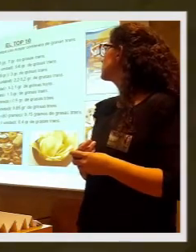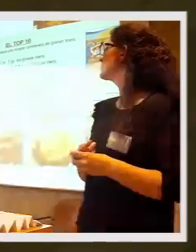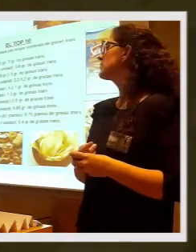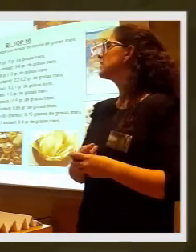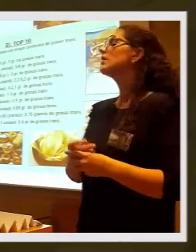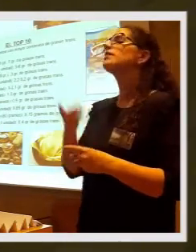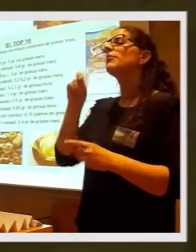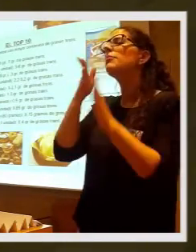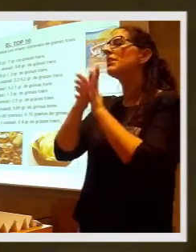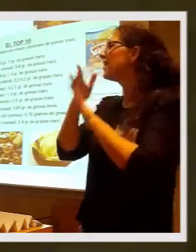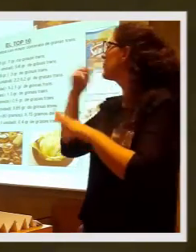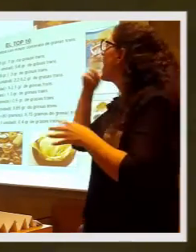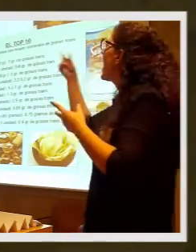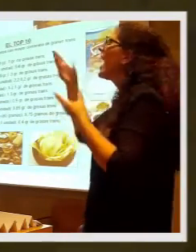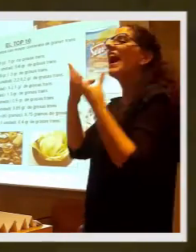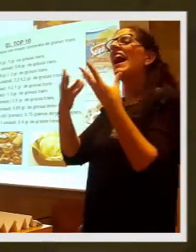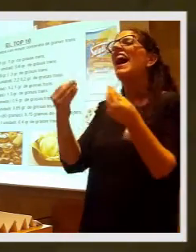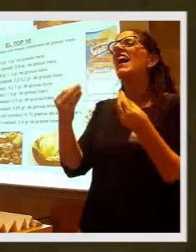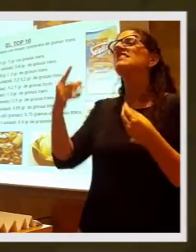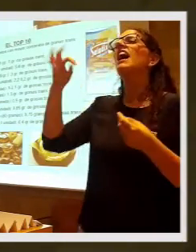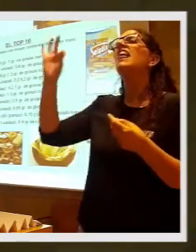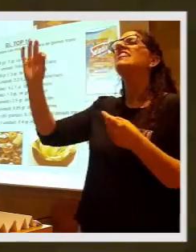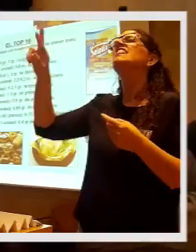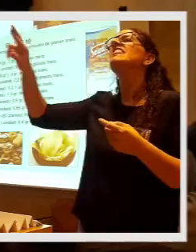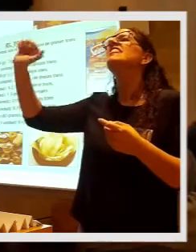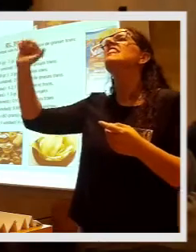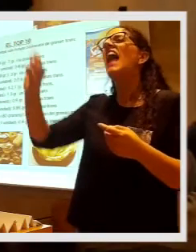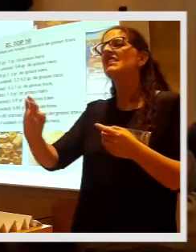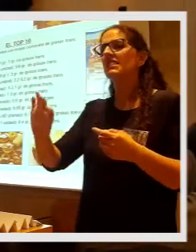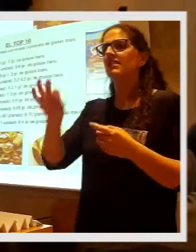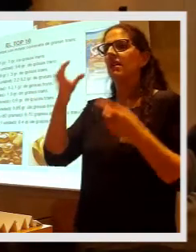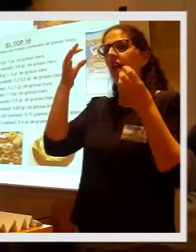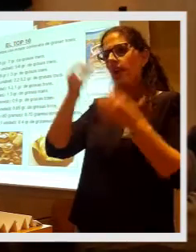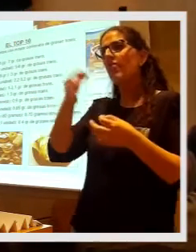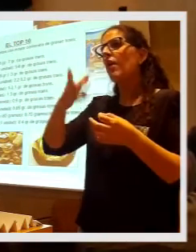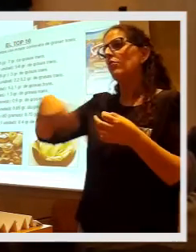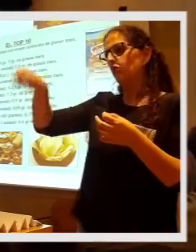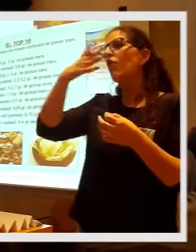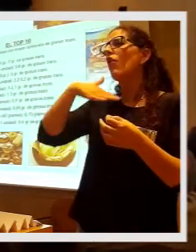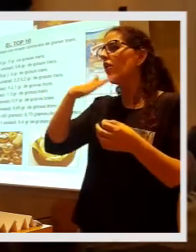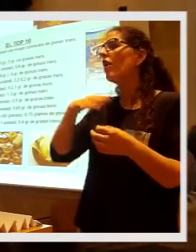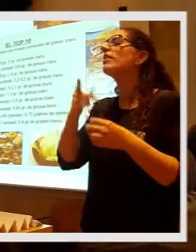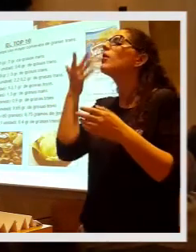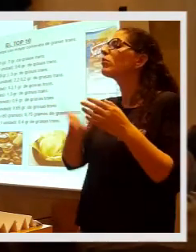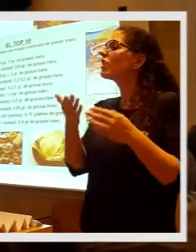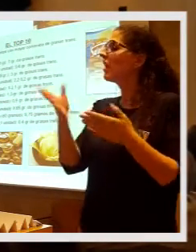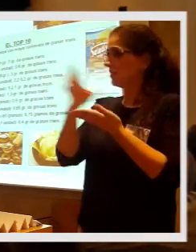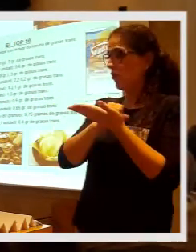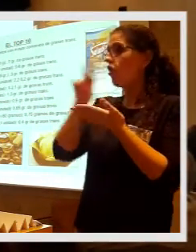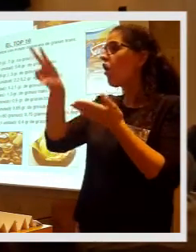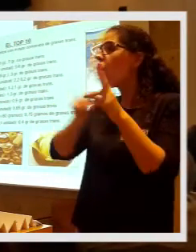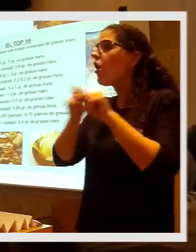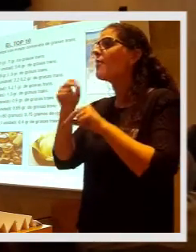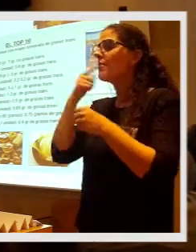las grasas trans, y yo creo que esto lo tenemos que conocer porque tenemos ya que aprender, como veis aquí, a ir mirando las etiquetas de los